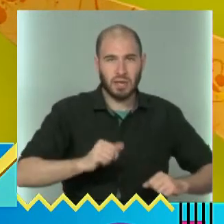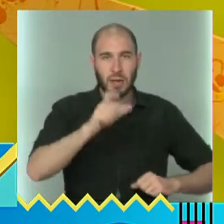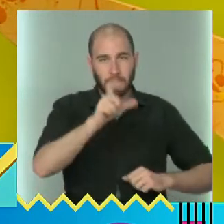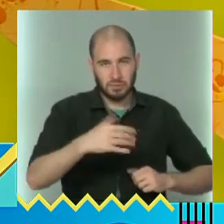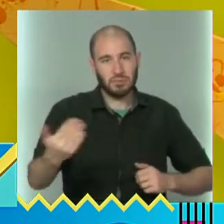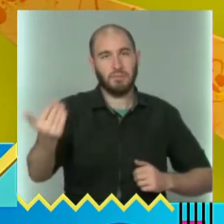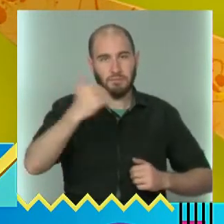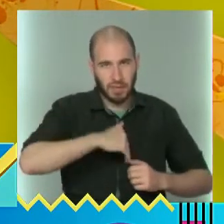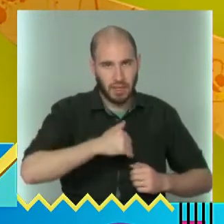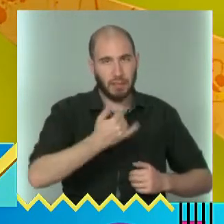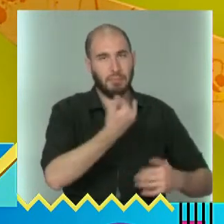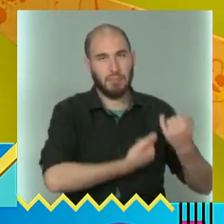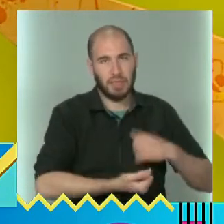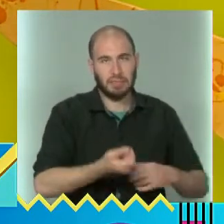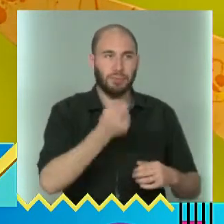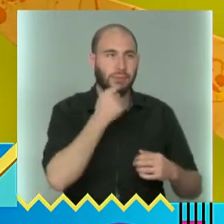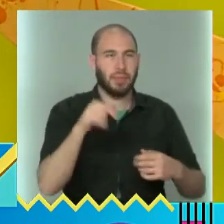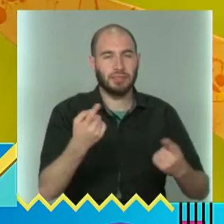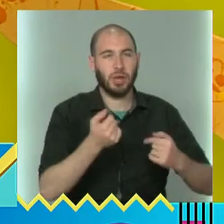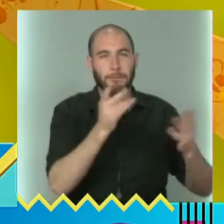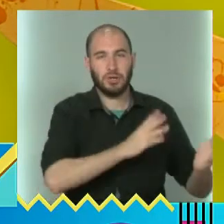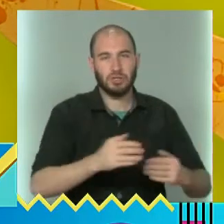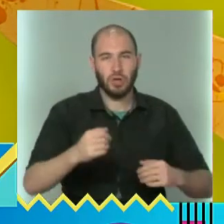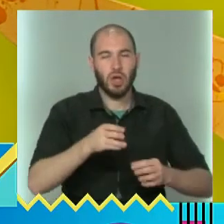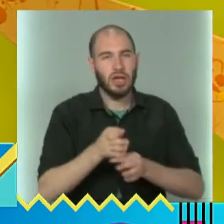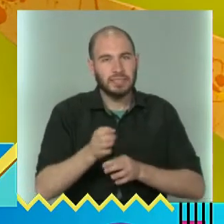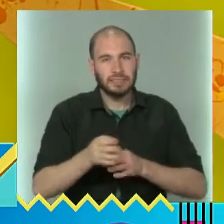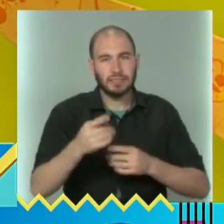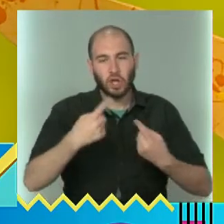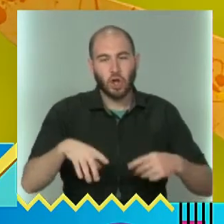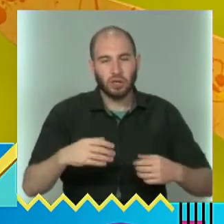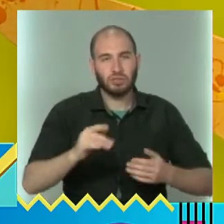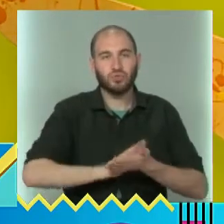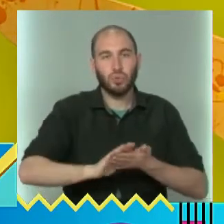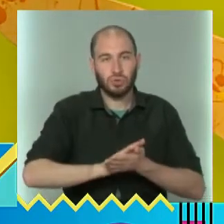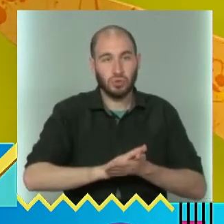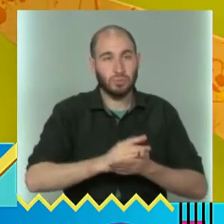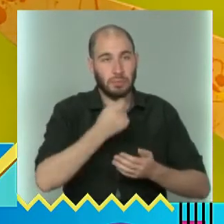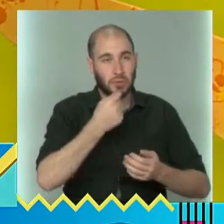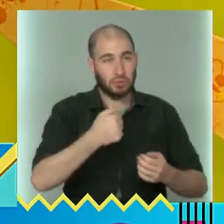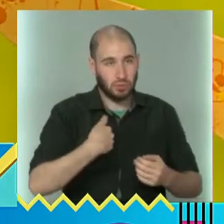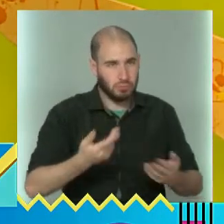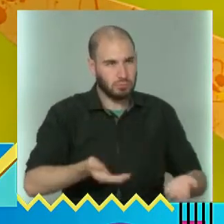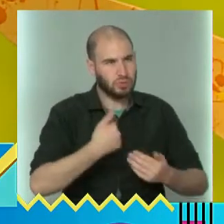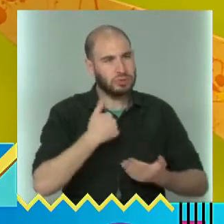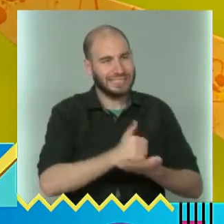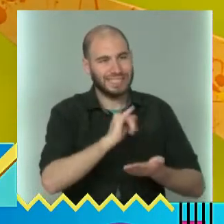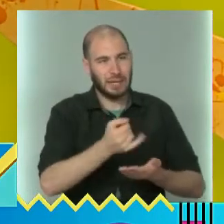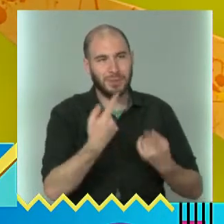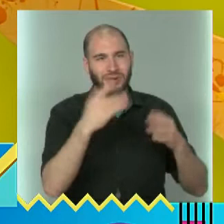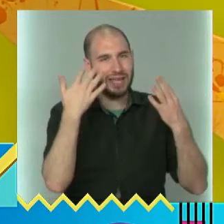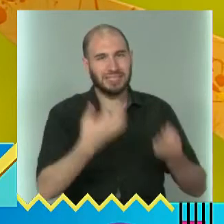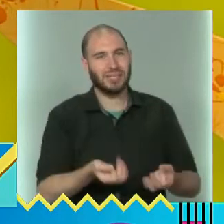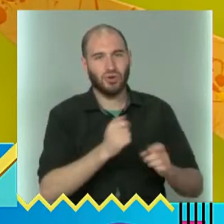una persona y me dice que necesita un proceso de coaching para resolver eso. Yo, como dice Marita, podría decir, dale, yo lo hago, pero eso no es